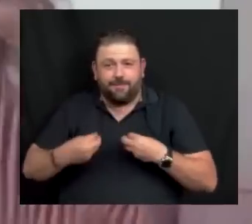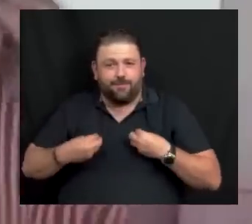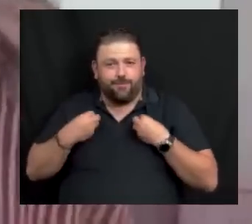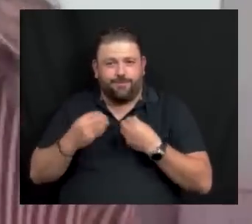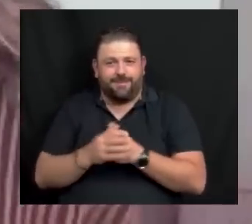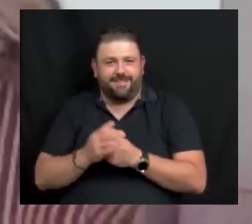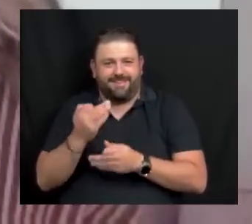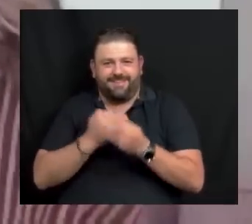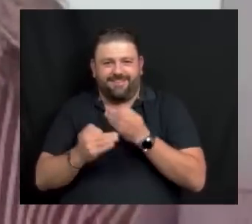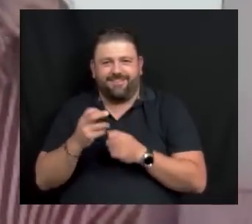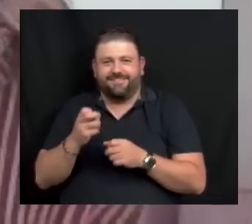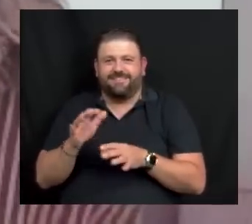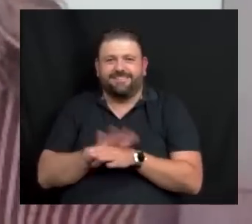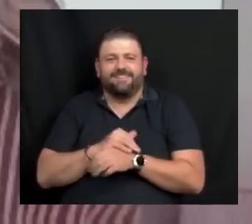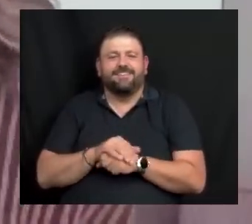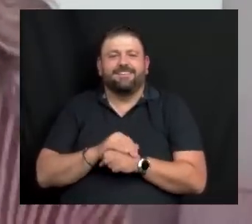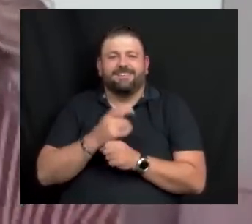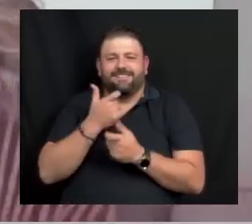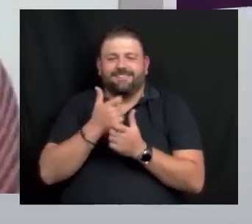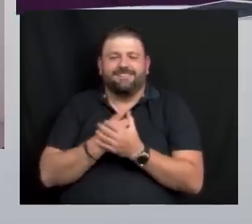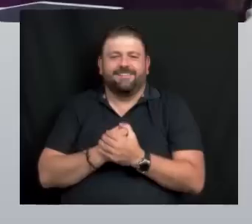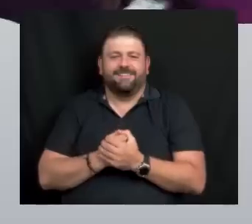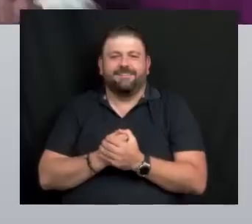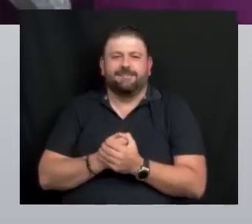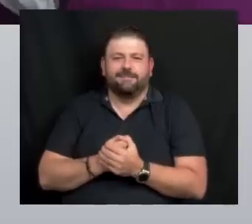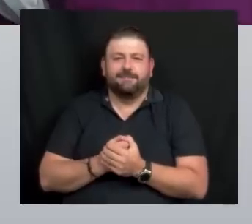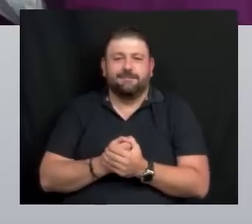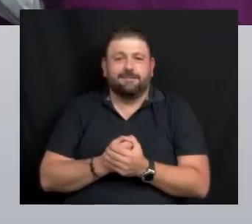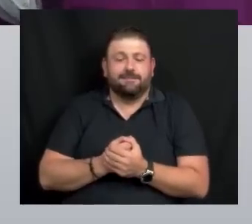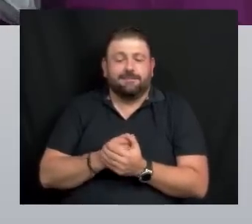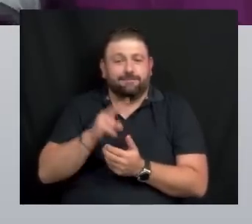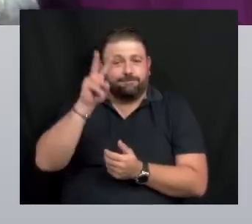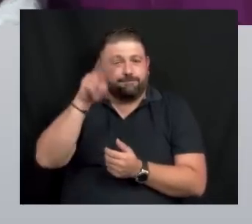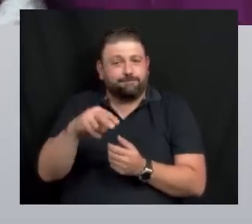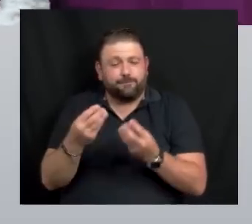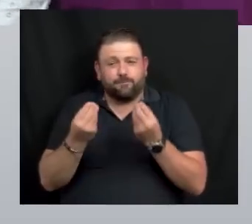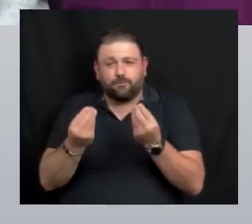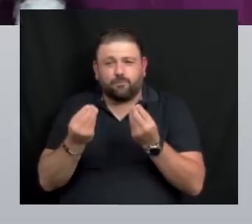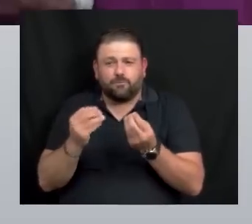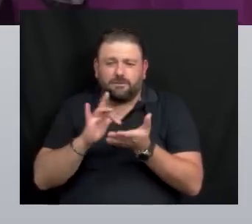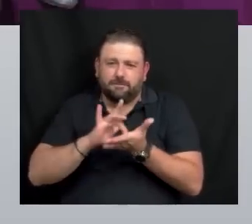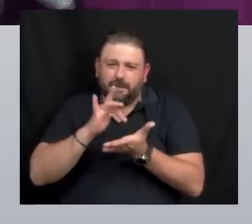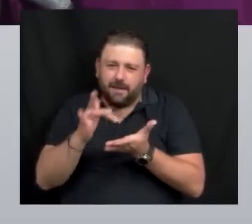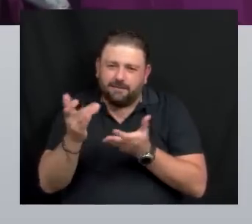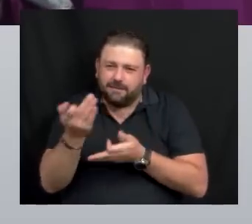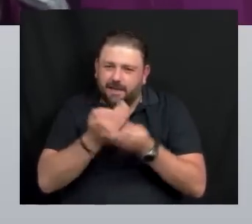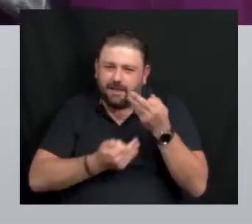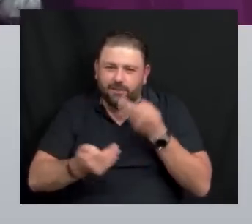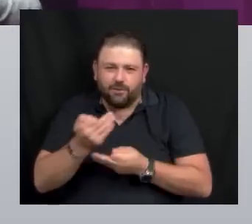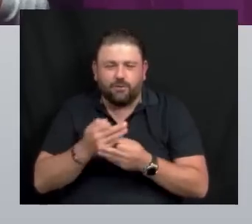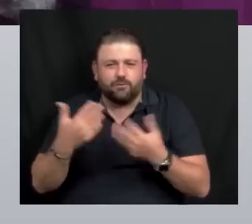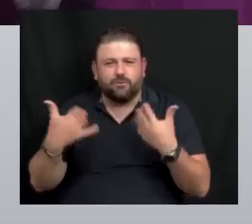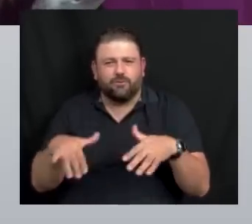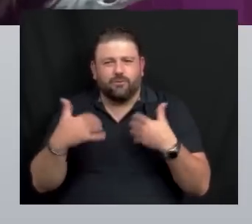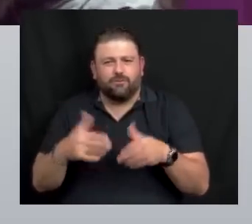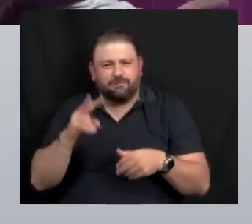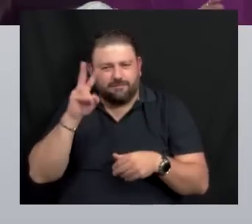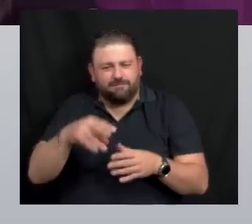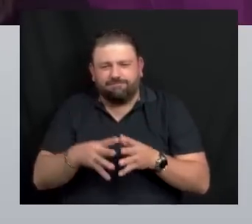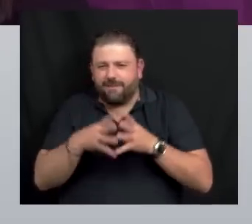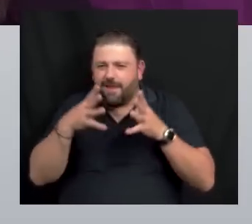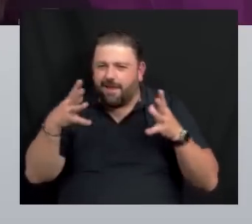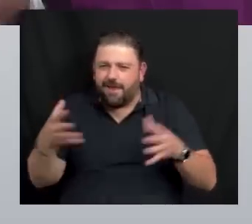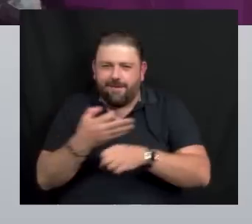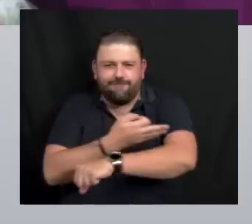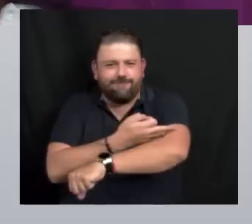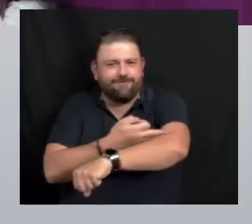Así es que, padrísimo, Claudia. Pues muchísimas gracias, en verdad, gracias y a nombre de todo el staff. Somos una gran